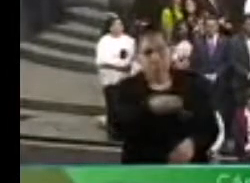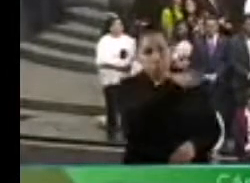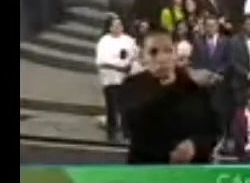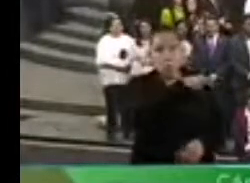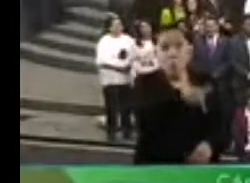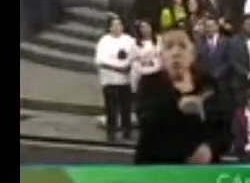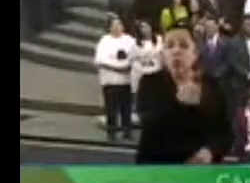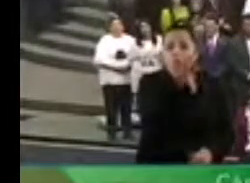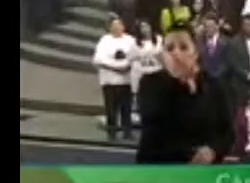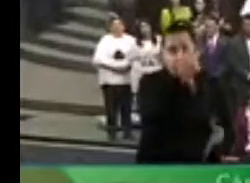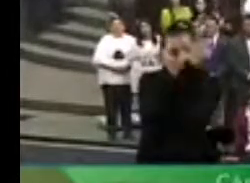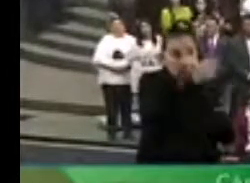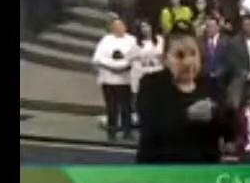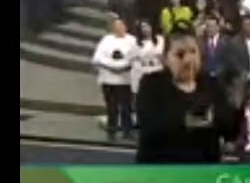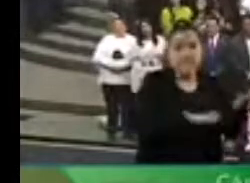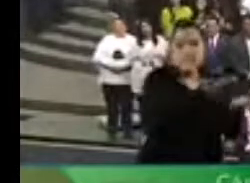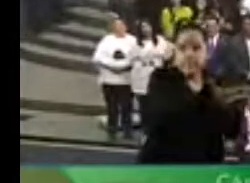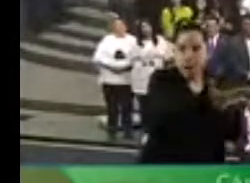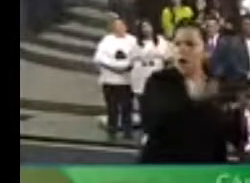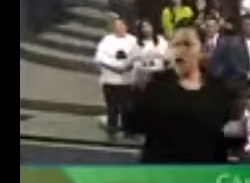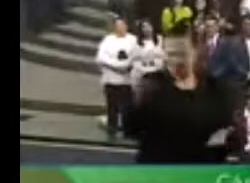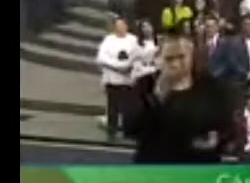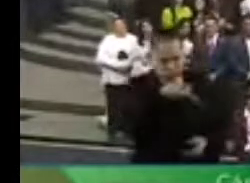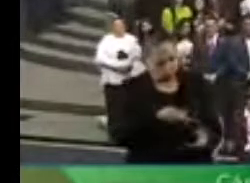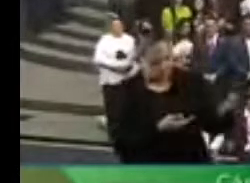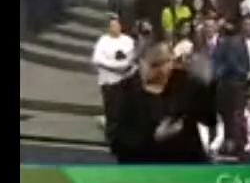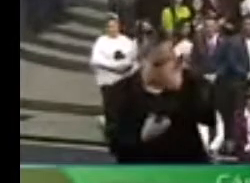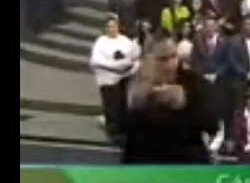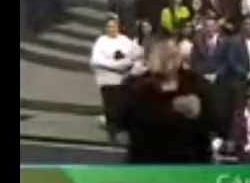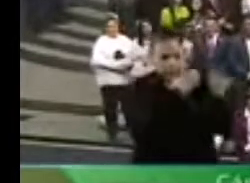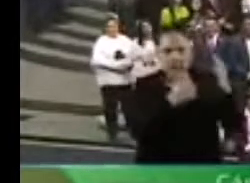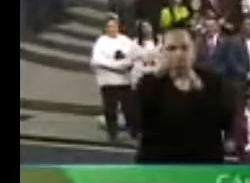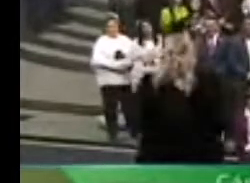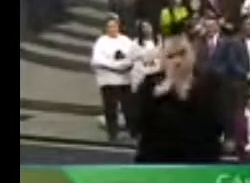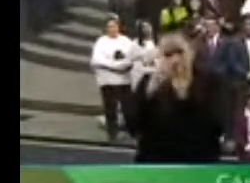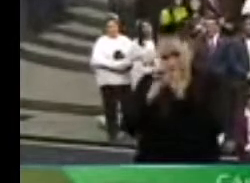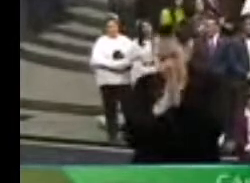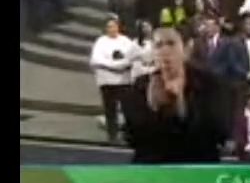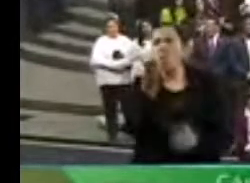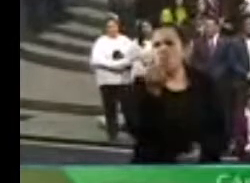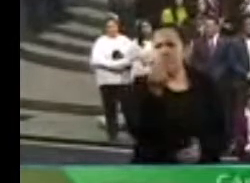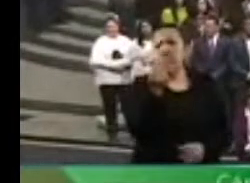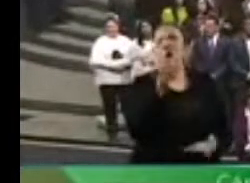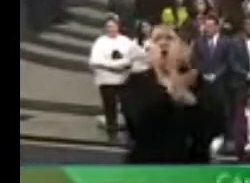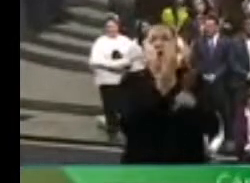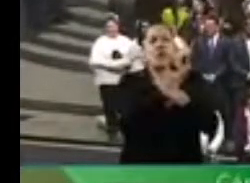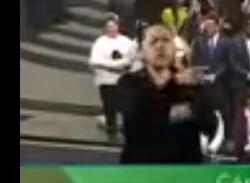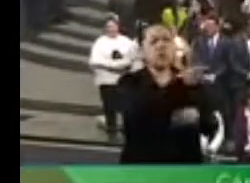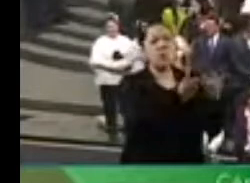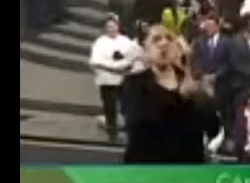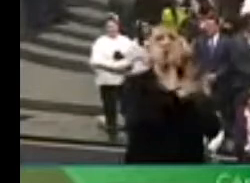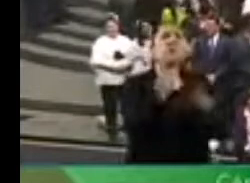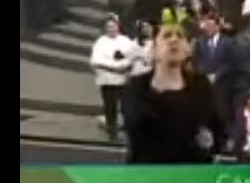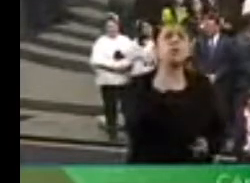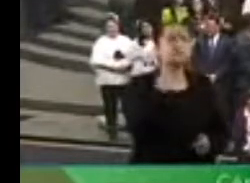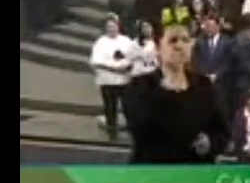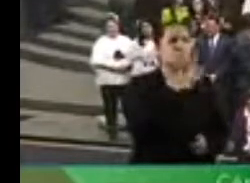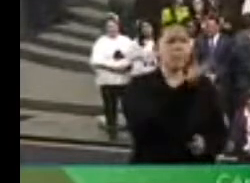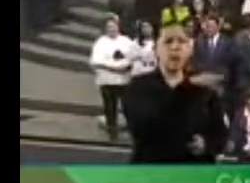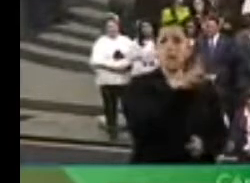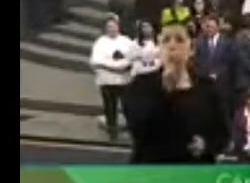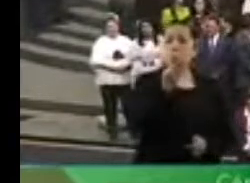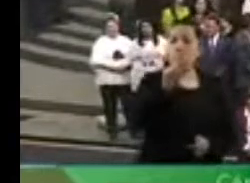los puntos que planteó la oposición. Hoy Acción Nacional dice que son 22, ya podrían ser